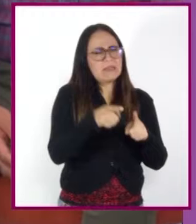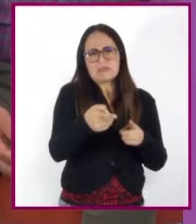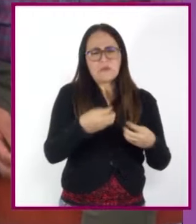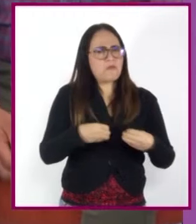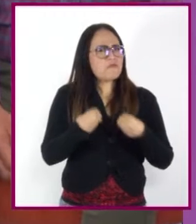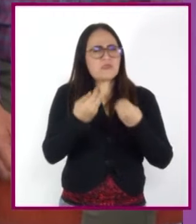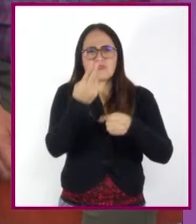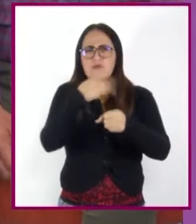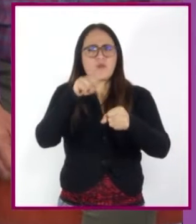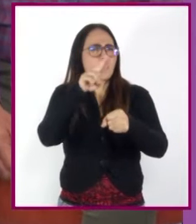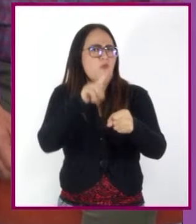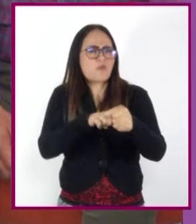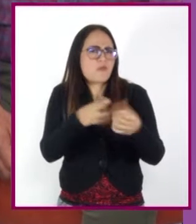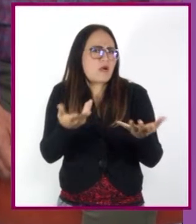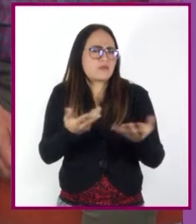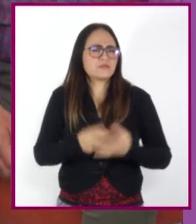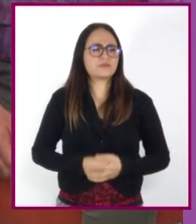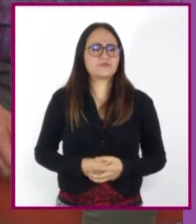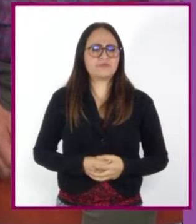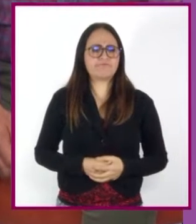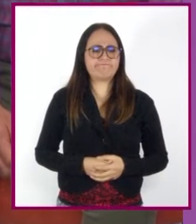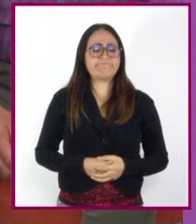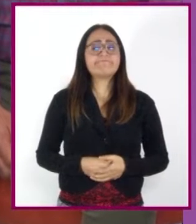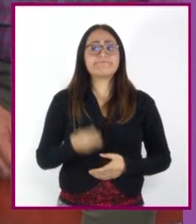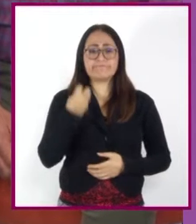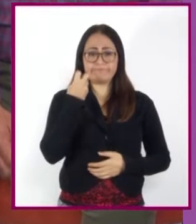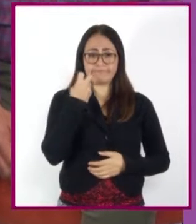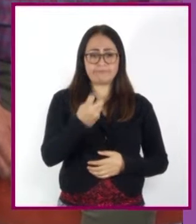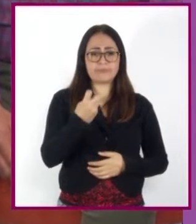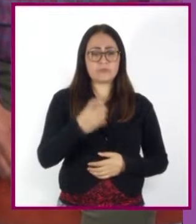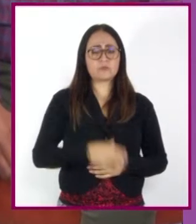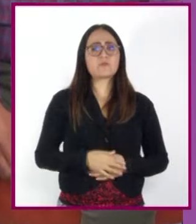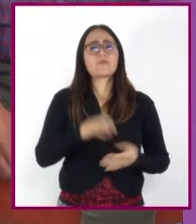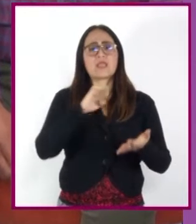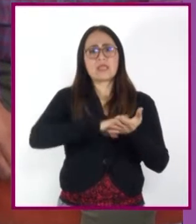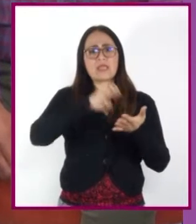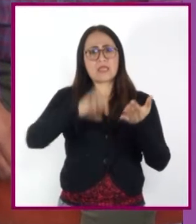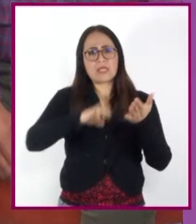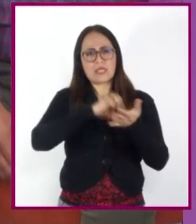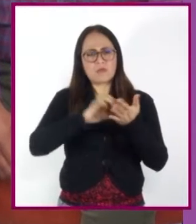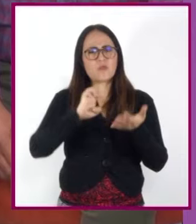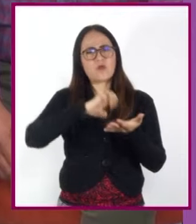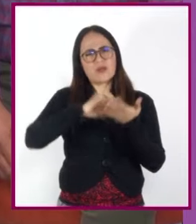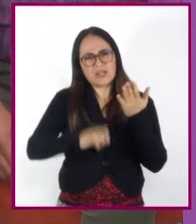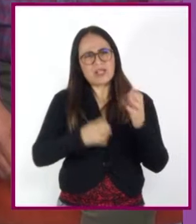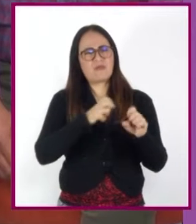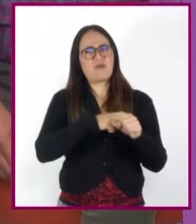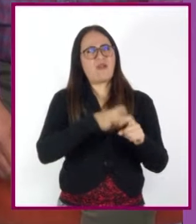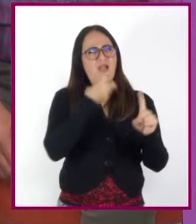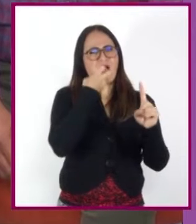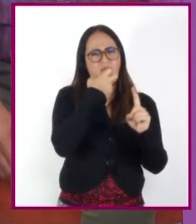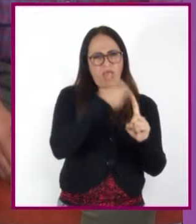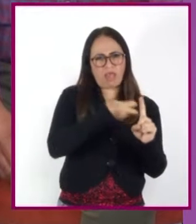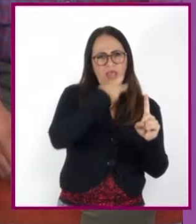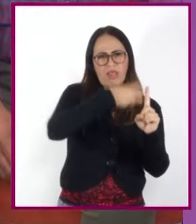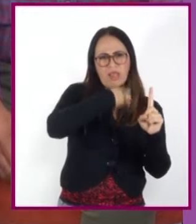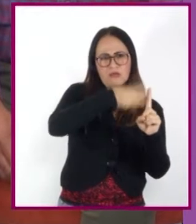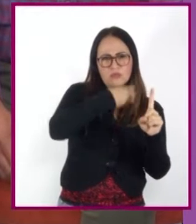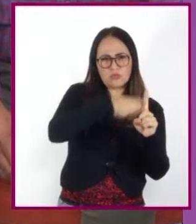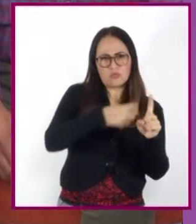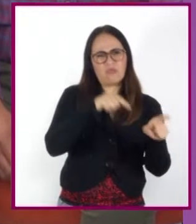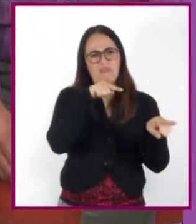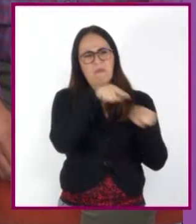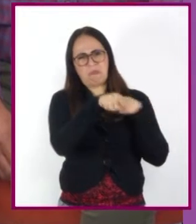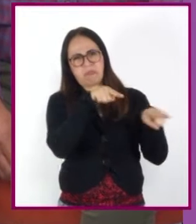cotidiana. Efectivamente, algunos ejemplos de ello son las burlas, señalamientos e incluso